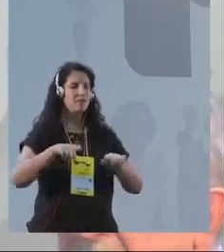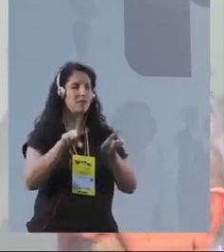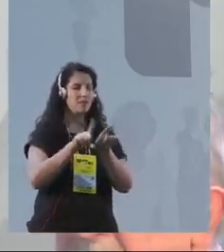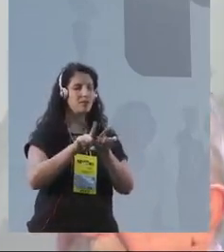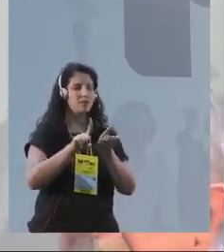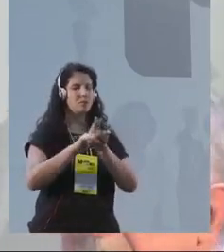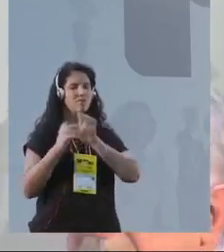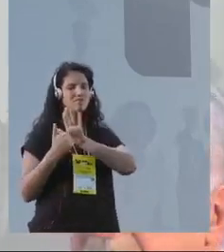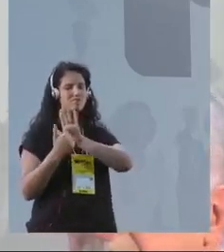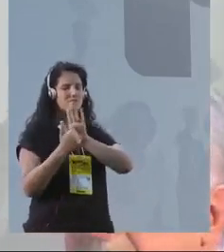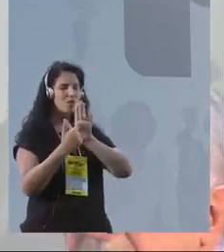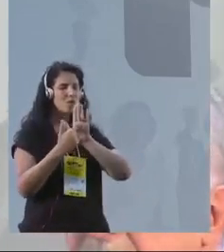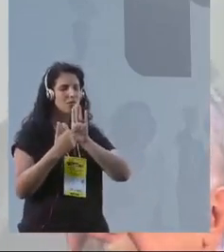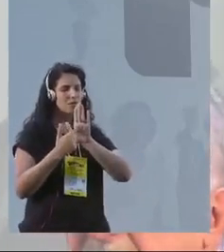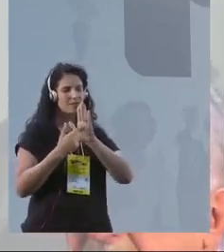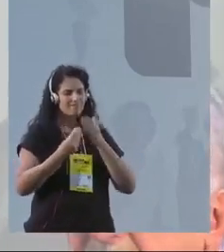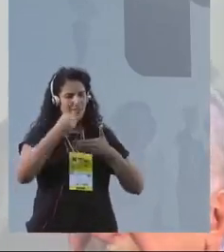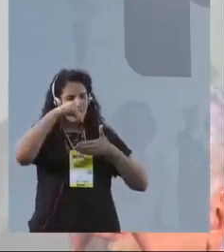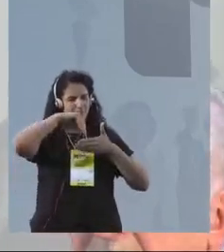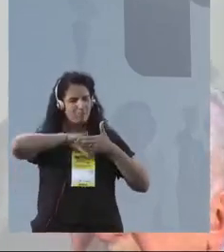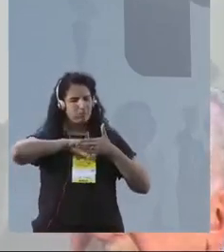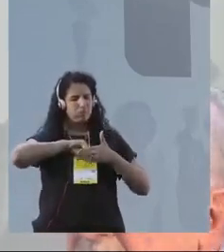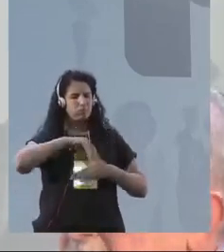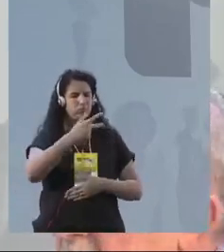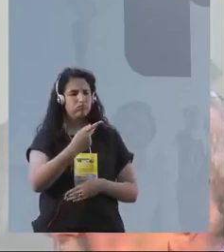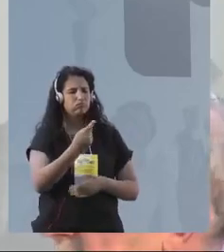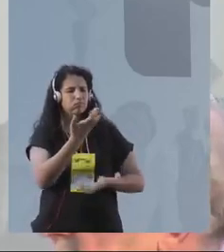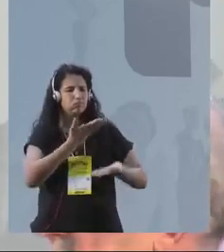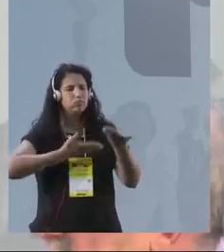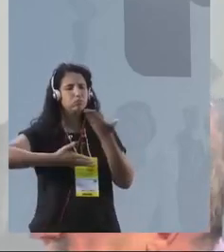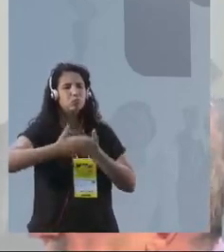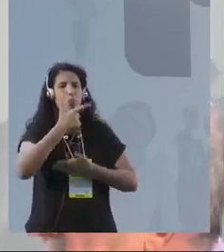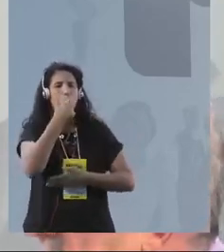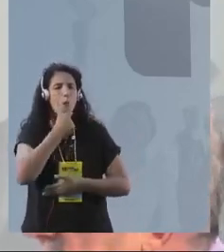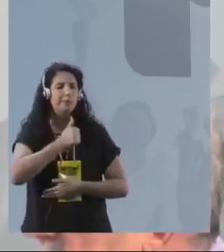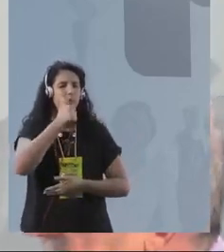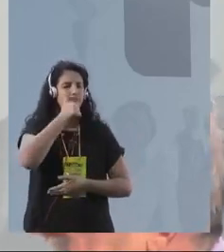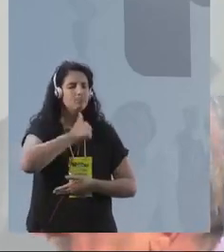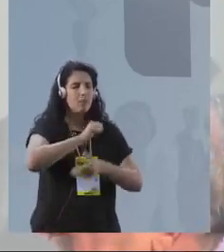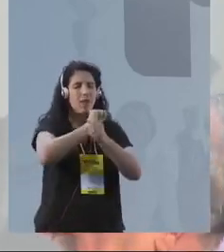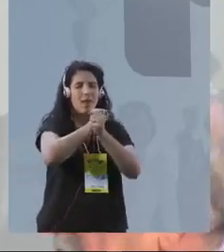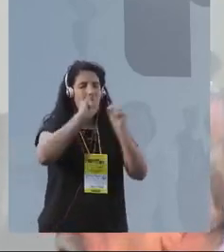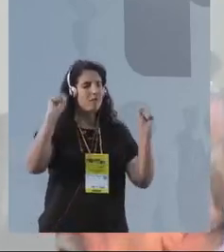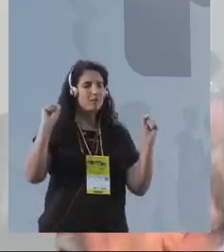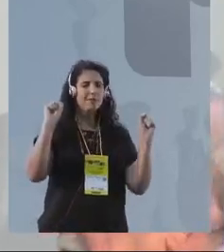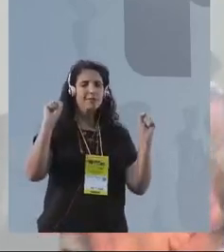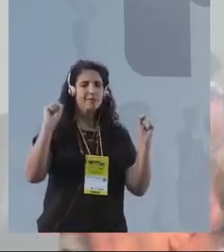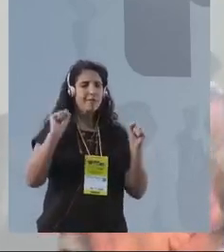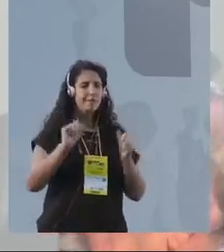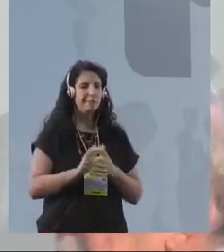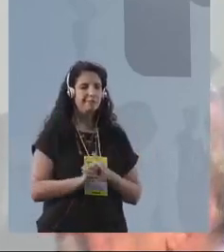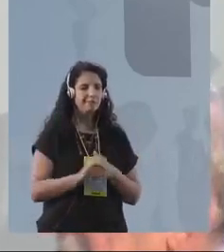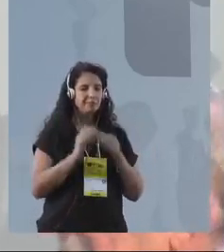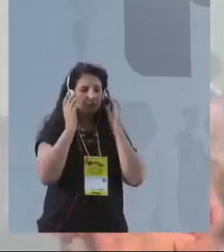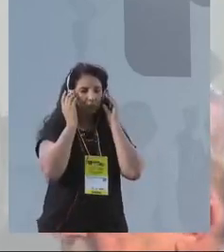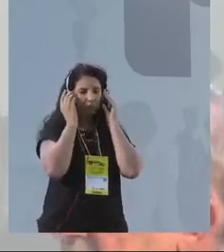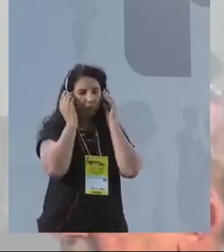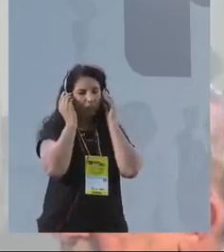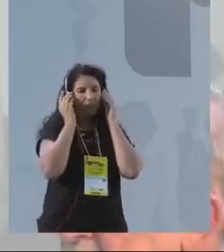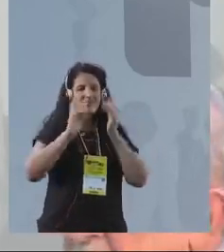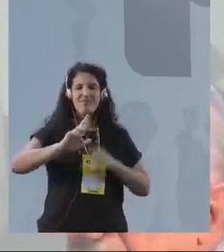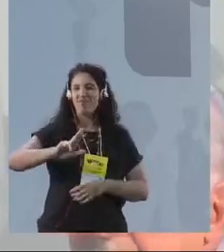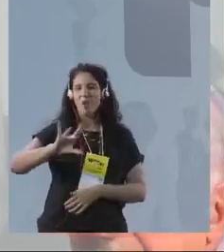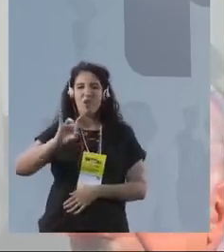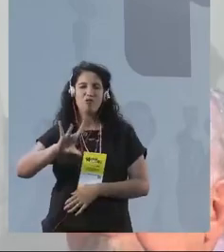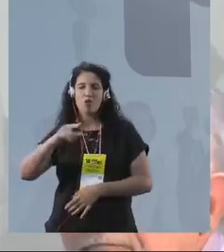crear como hombres y mujeres libres nuevas condiciones políticas para